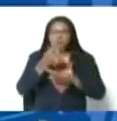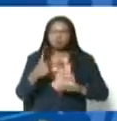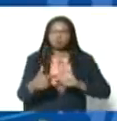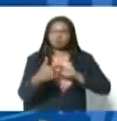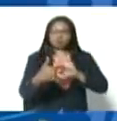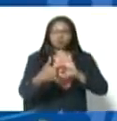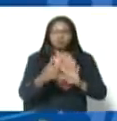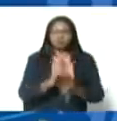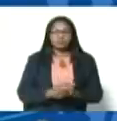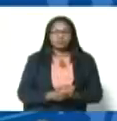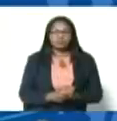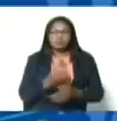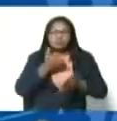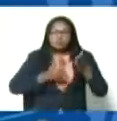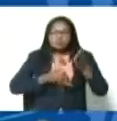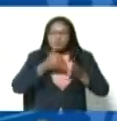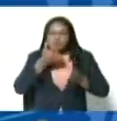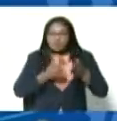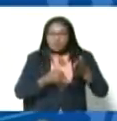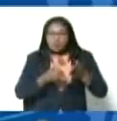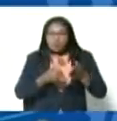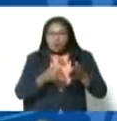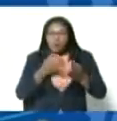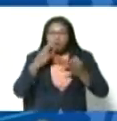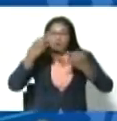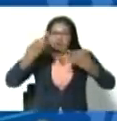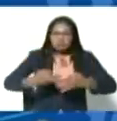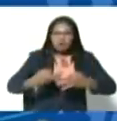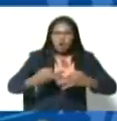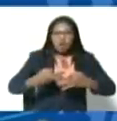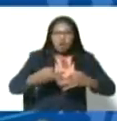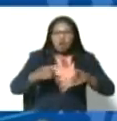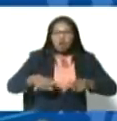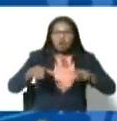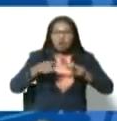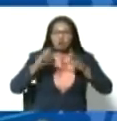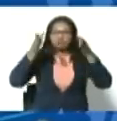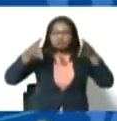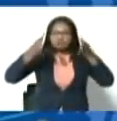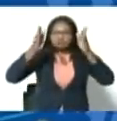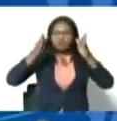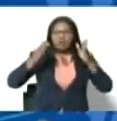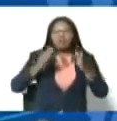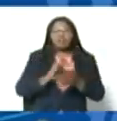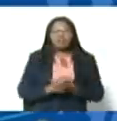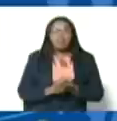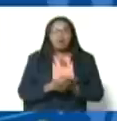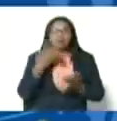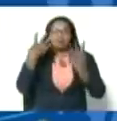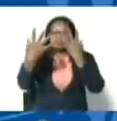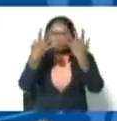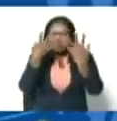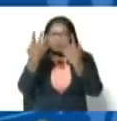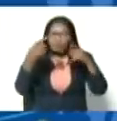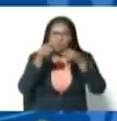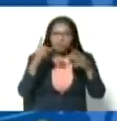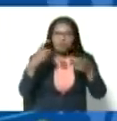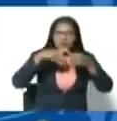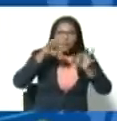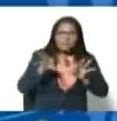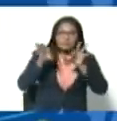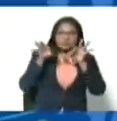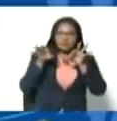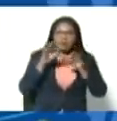lanzamiento y el registro de la tienda del transportista Expoferia de Aliados Comerciales. Vamos a